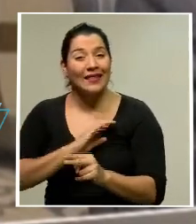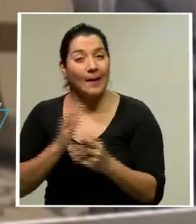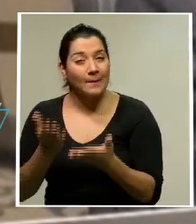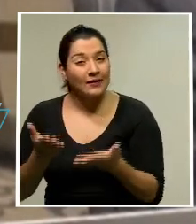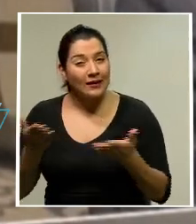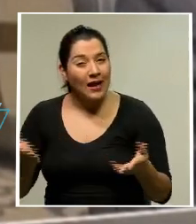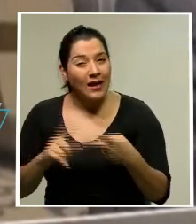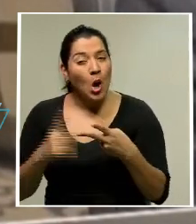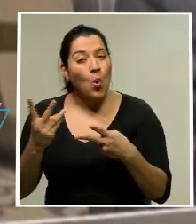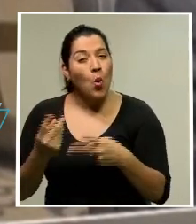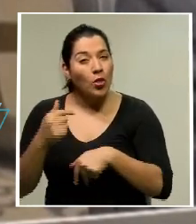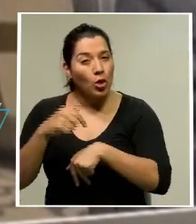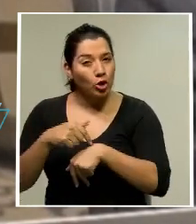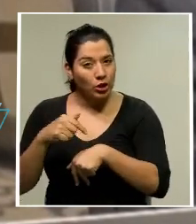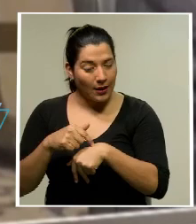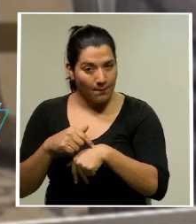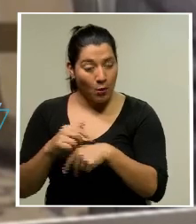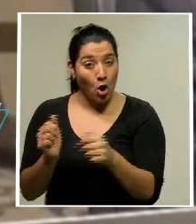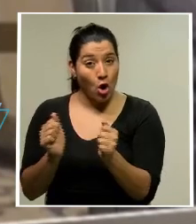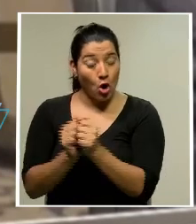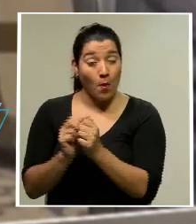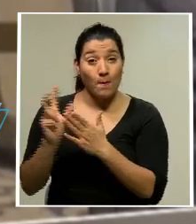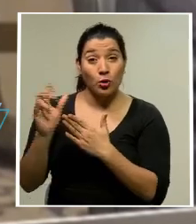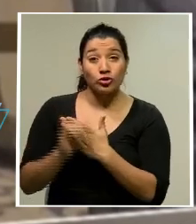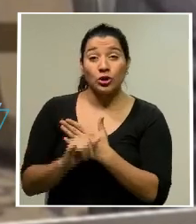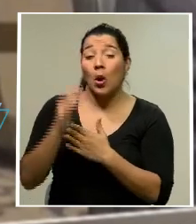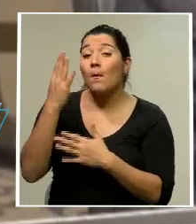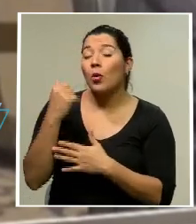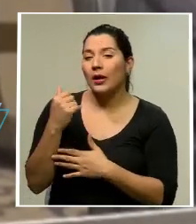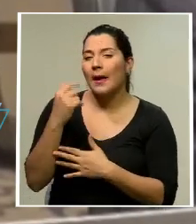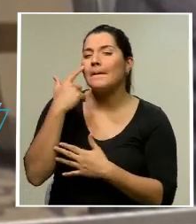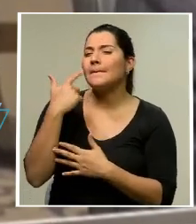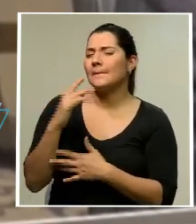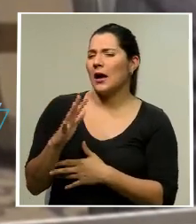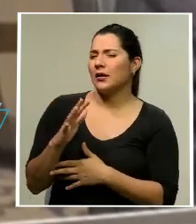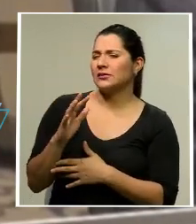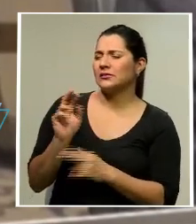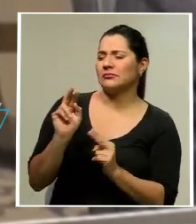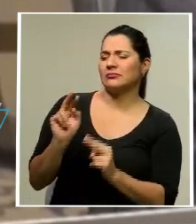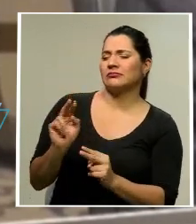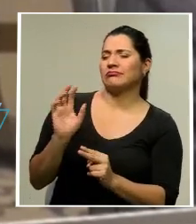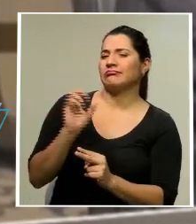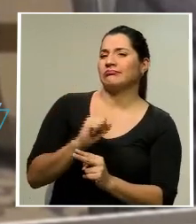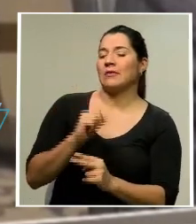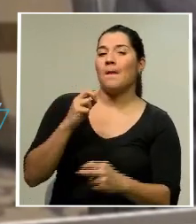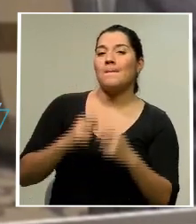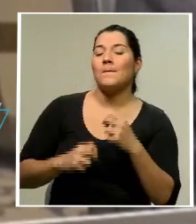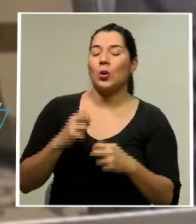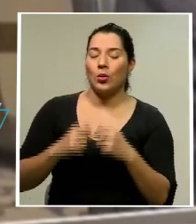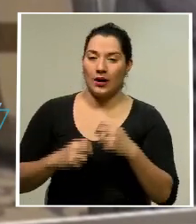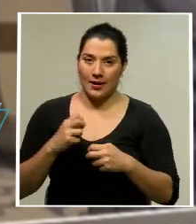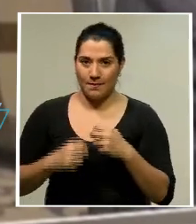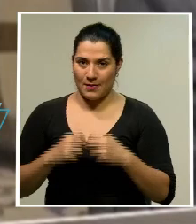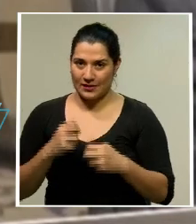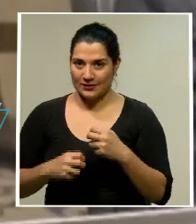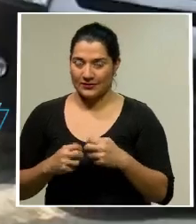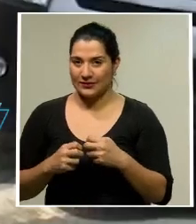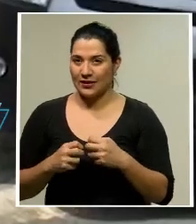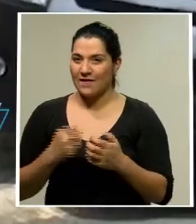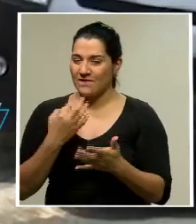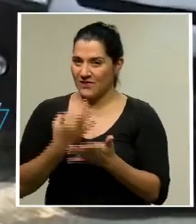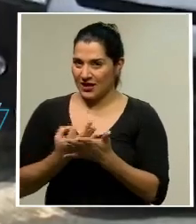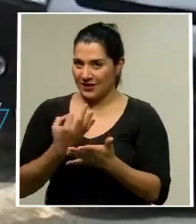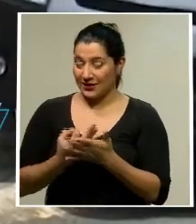ejecución, porque había ciertos problemas que podría tener a la empresa financieros.